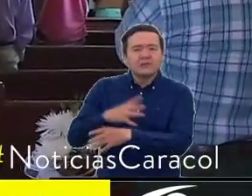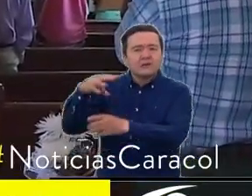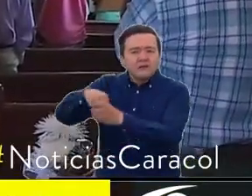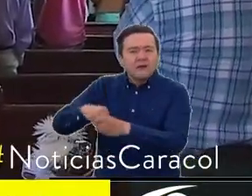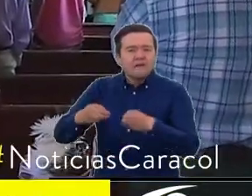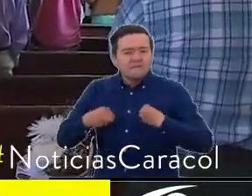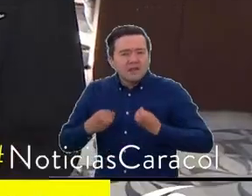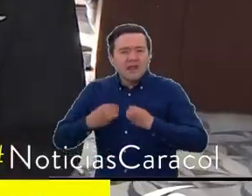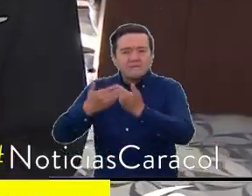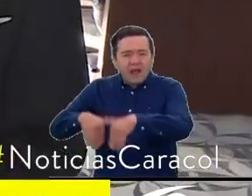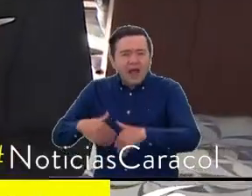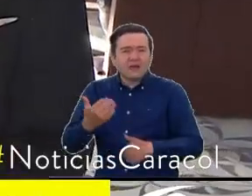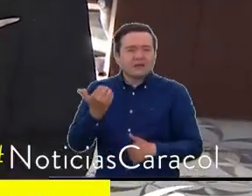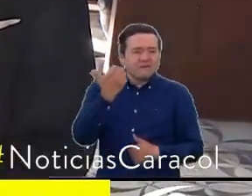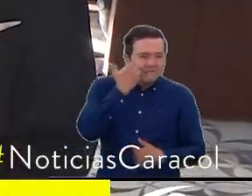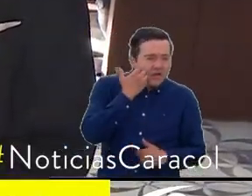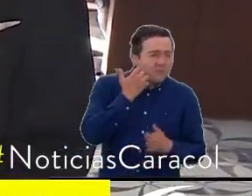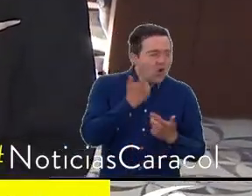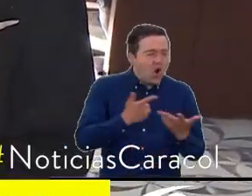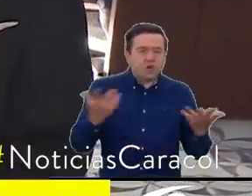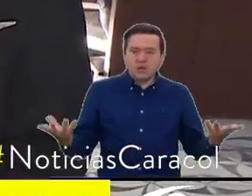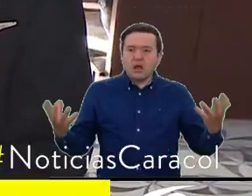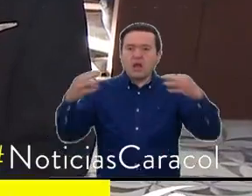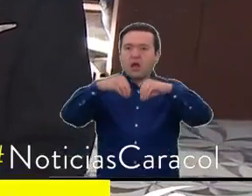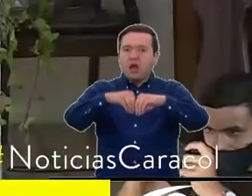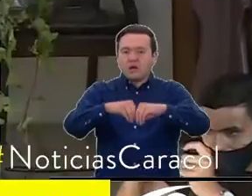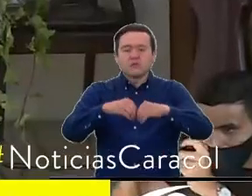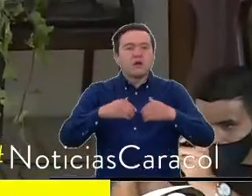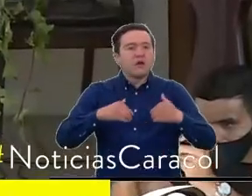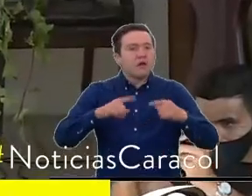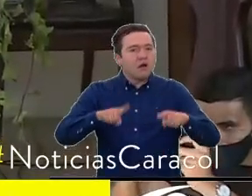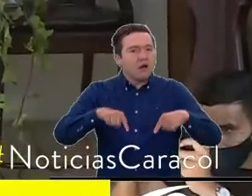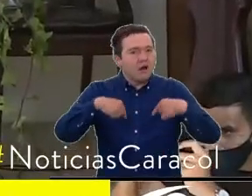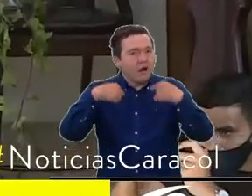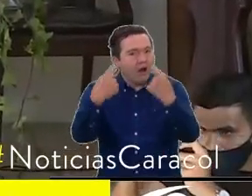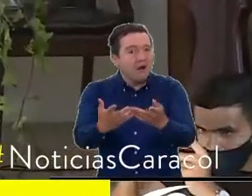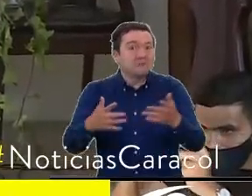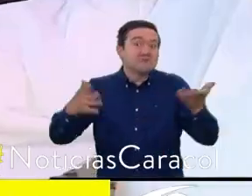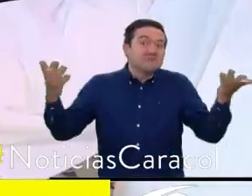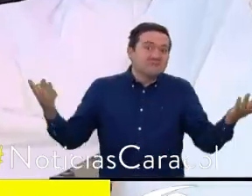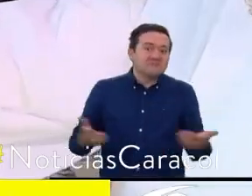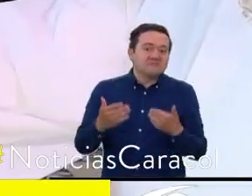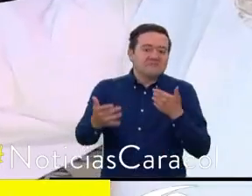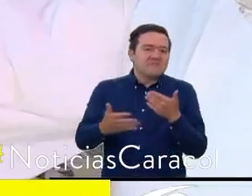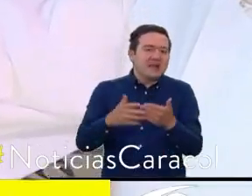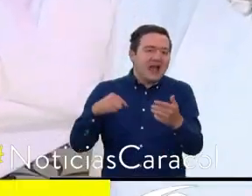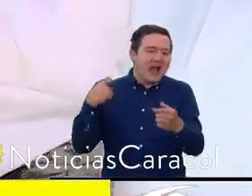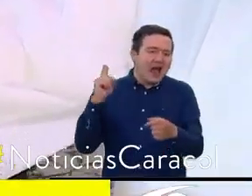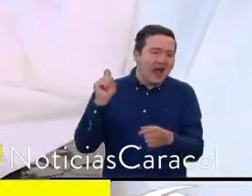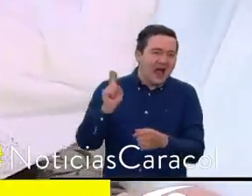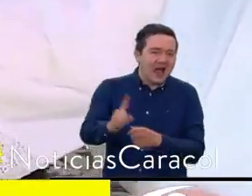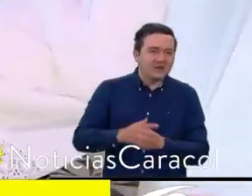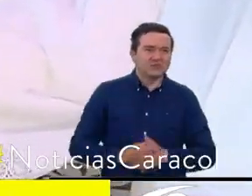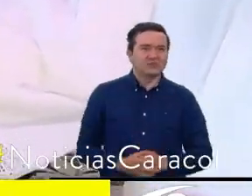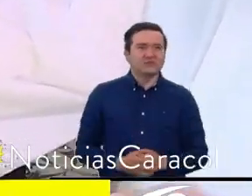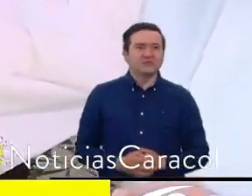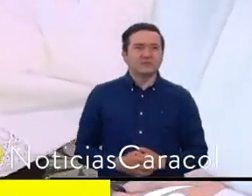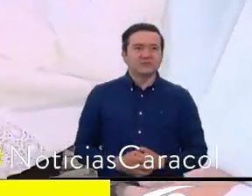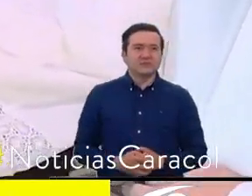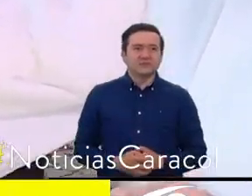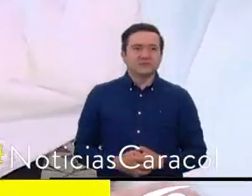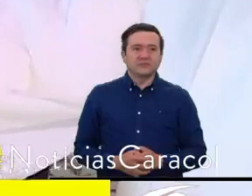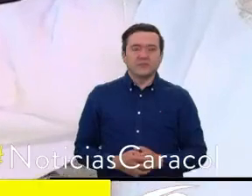enfermedades, sus vidas se unieron por muchos años, o por lo menos los que les quedan. Me entrego a ti como